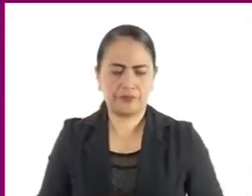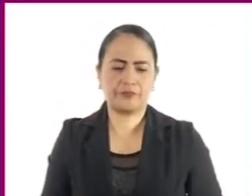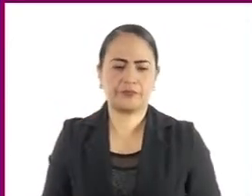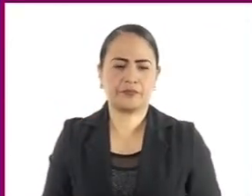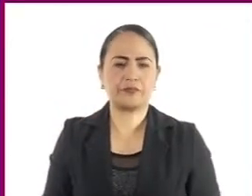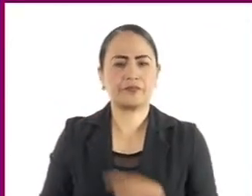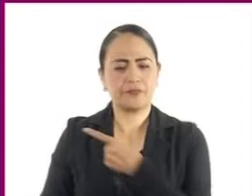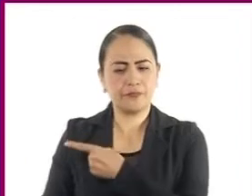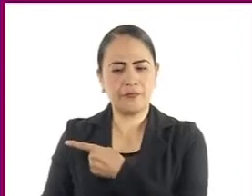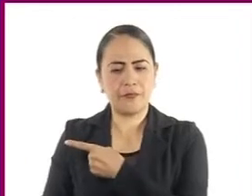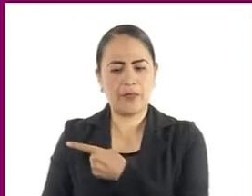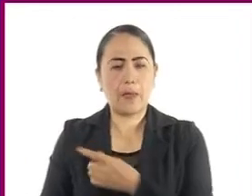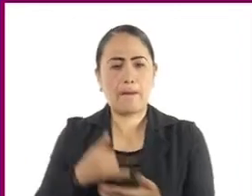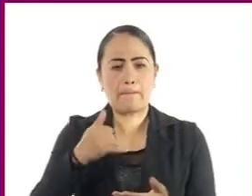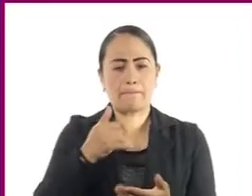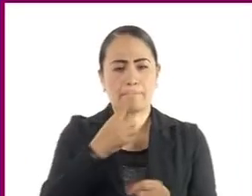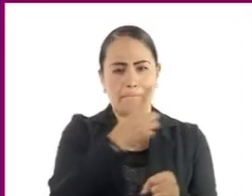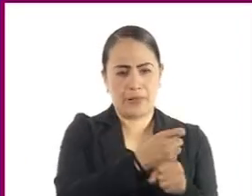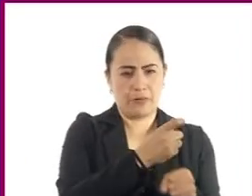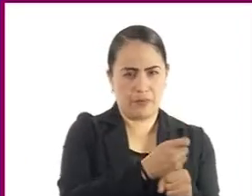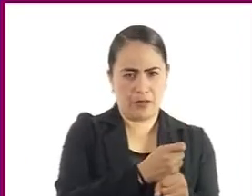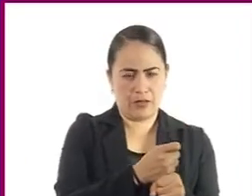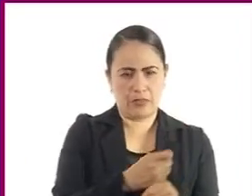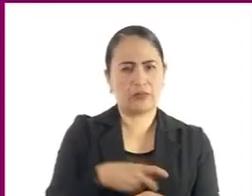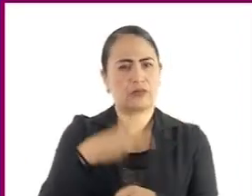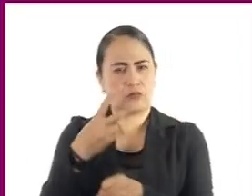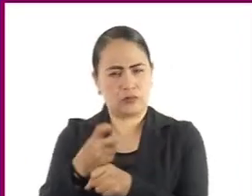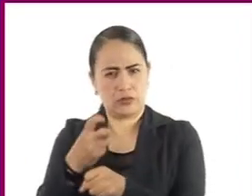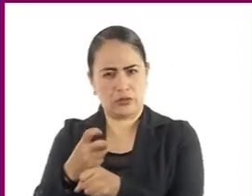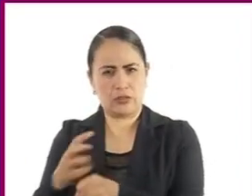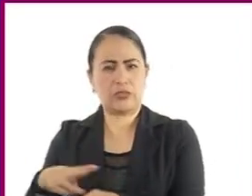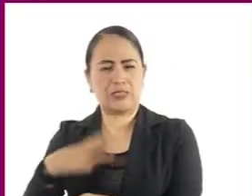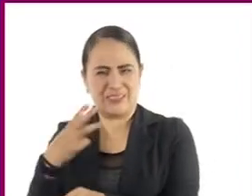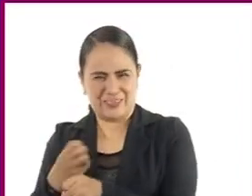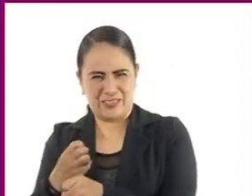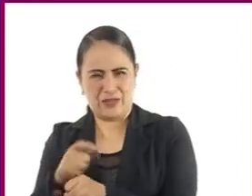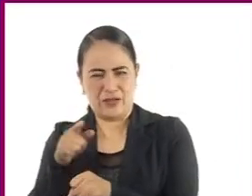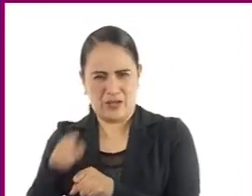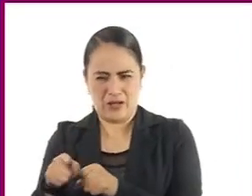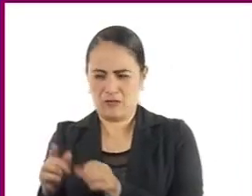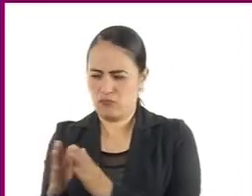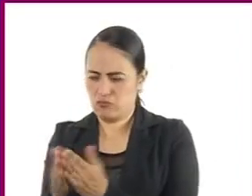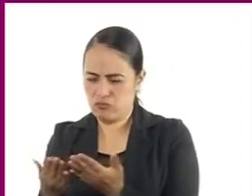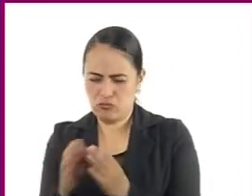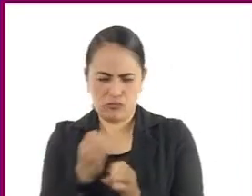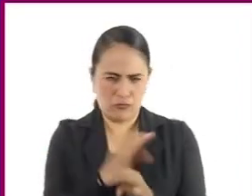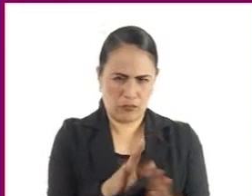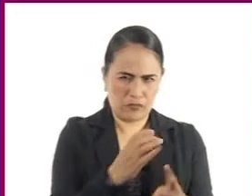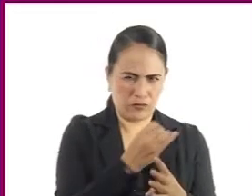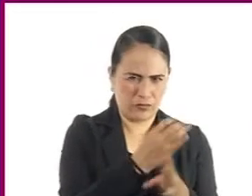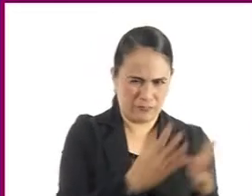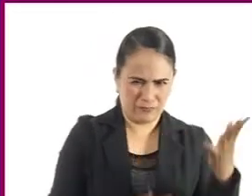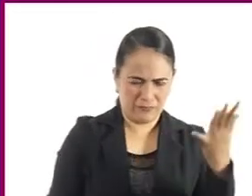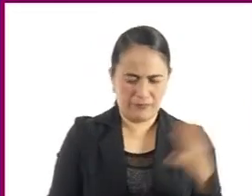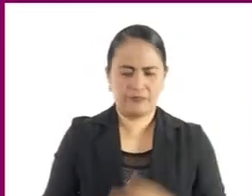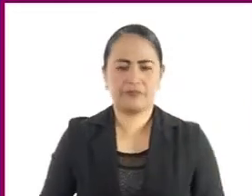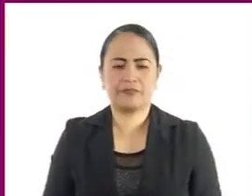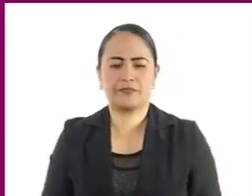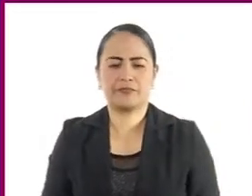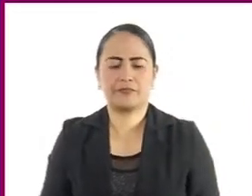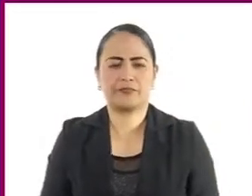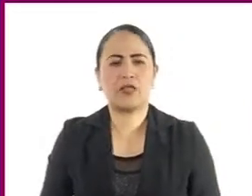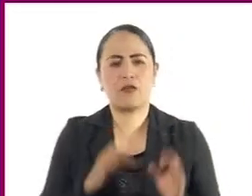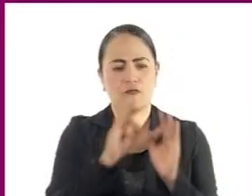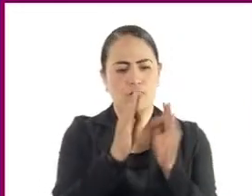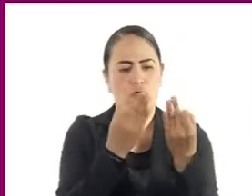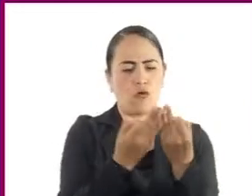Las fuentes primarias, secundarias y terciarias, en su formato impreso o textual, contemplan información que se presenta en forma